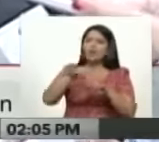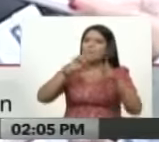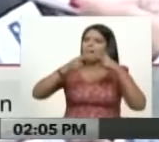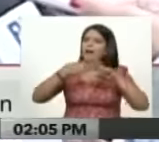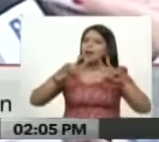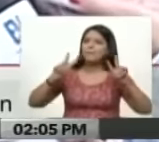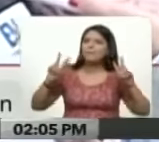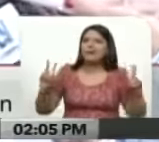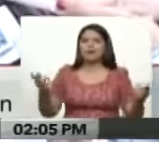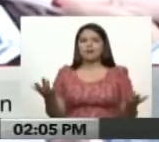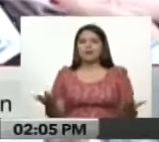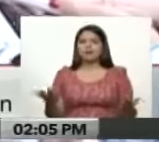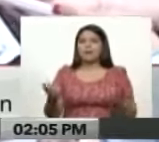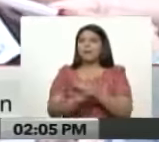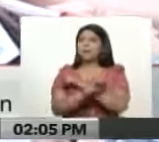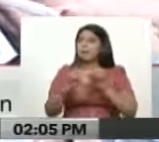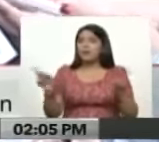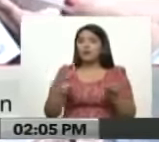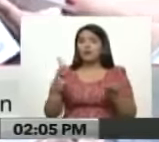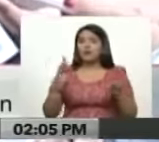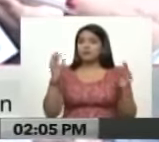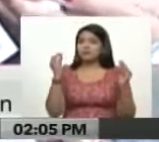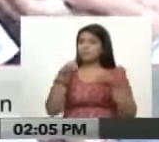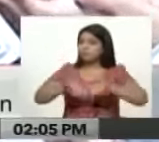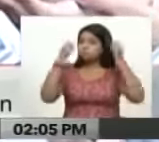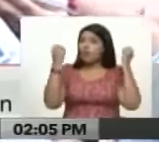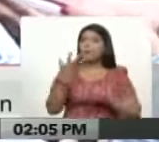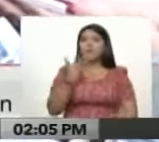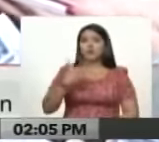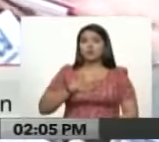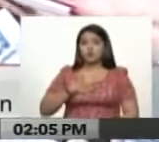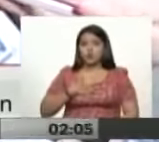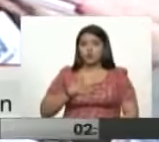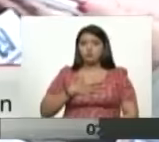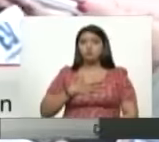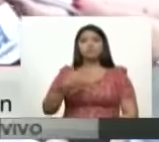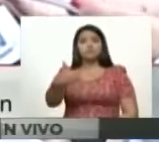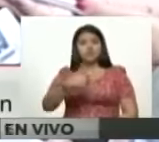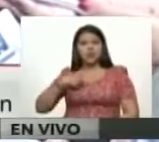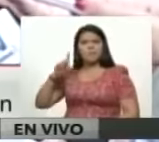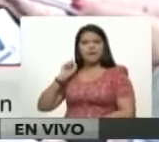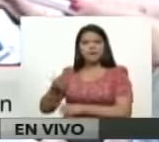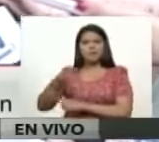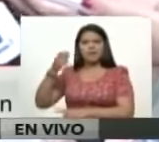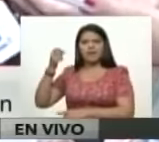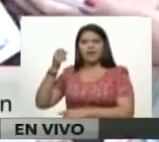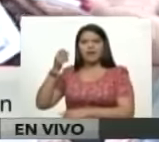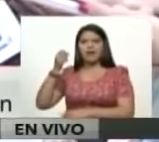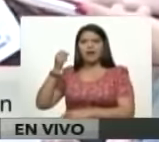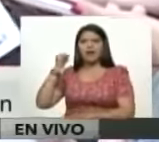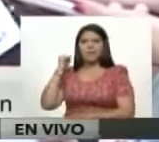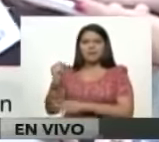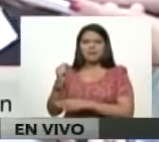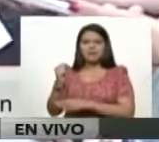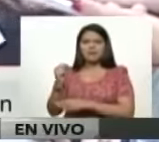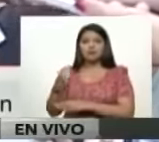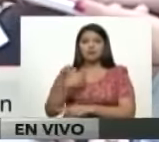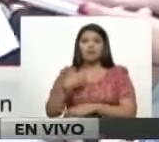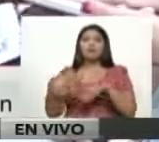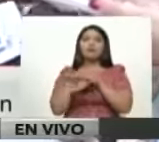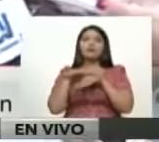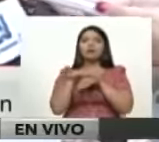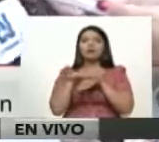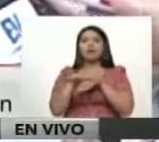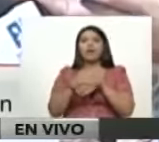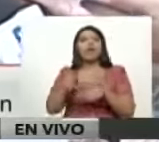Ahora, lo que no es correcto es que yo, victimario, yo que mandé a asesinar, me autoperdone. Eso lo hizo Pinochet en Chile, el único que